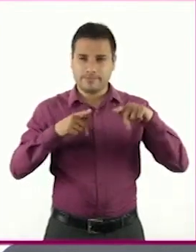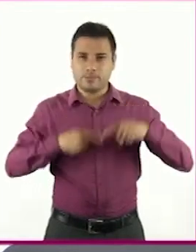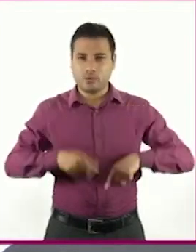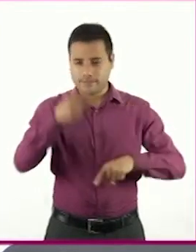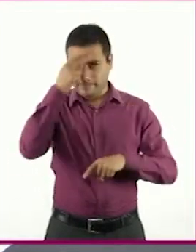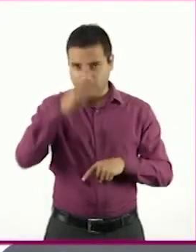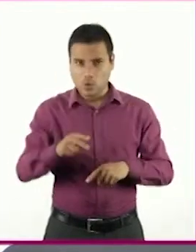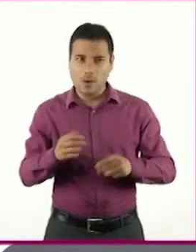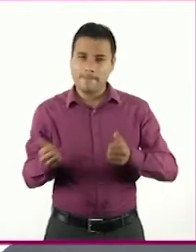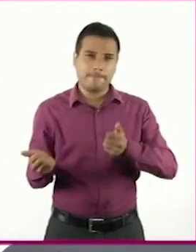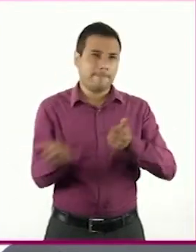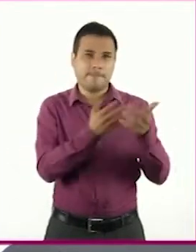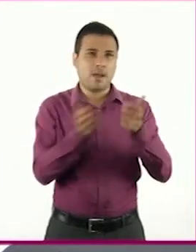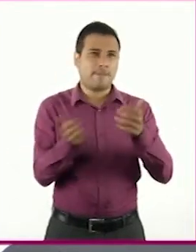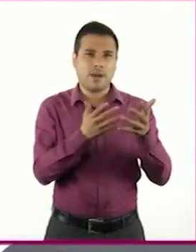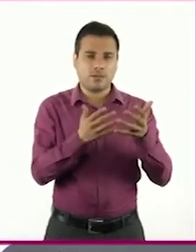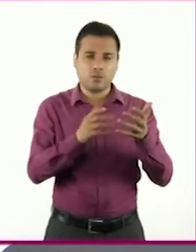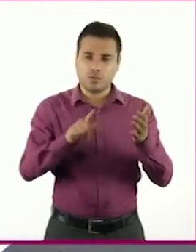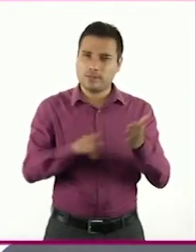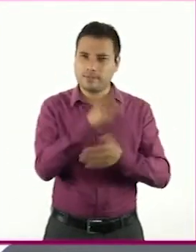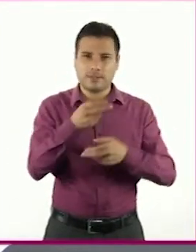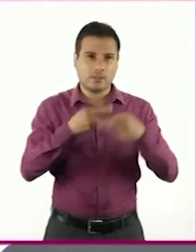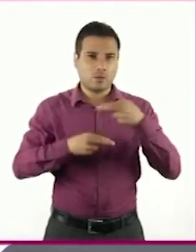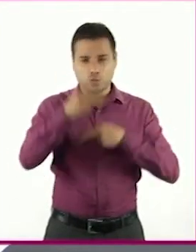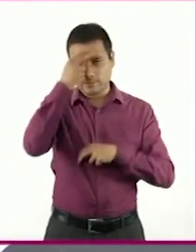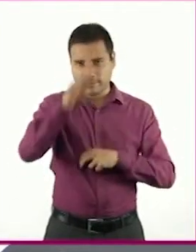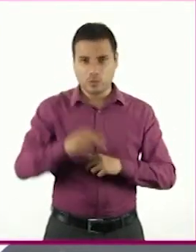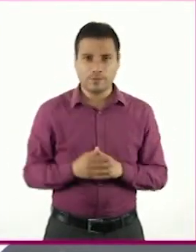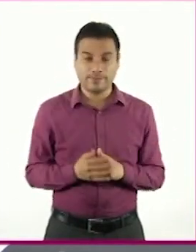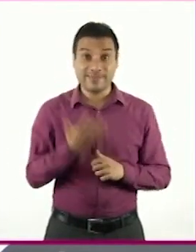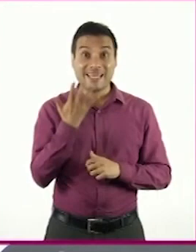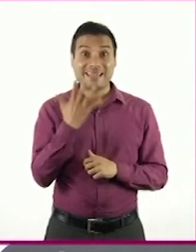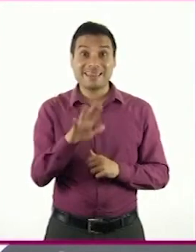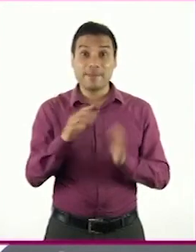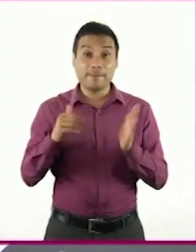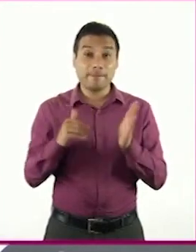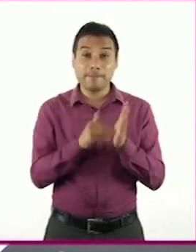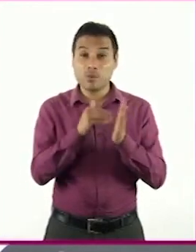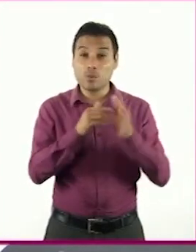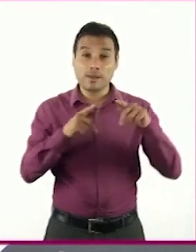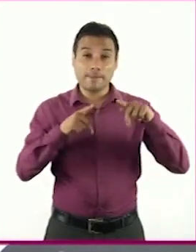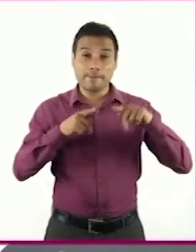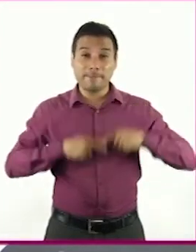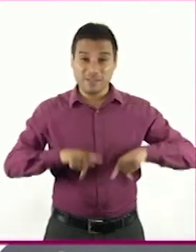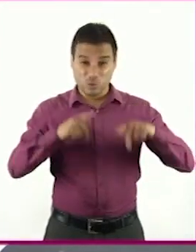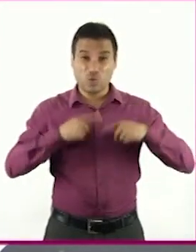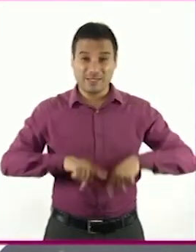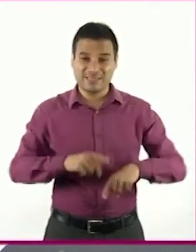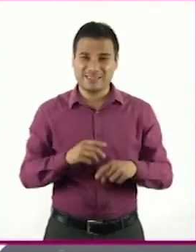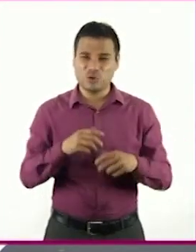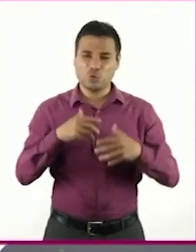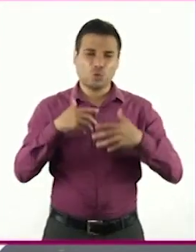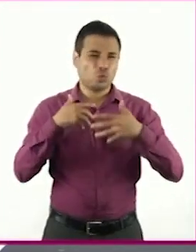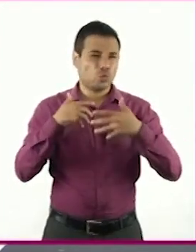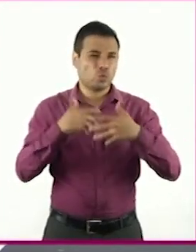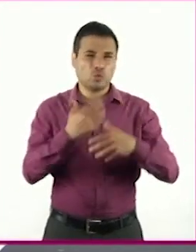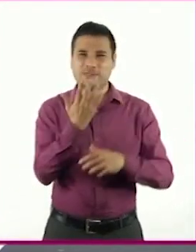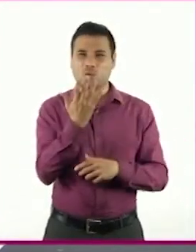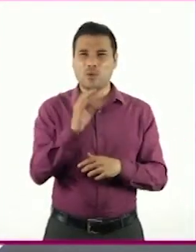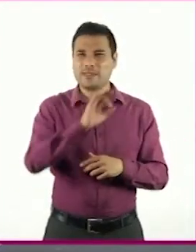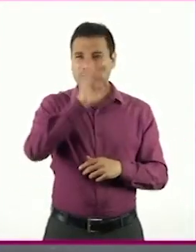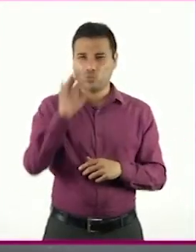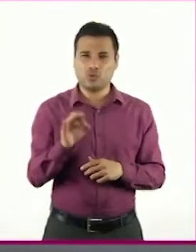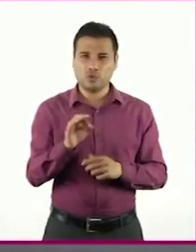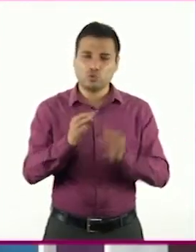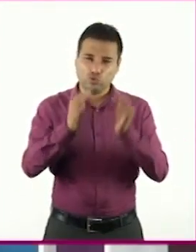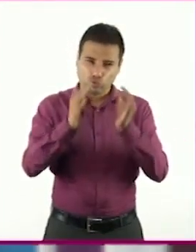migrantes indocumentados. Un grupo de alrededor de 10 millones de personas, de las cuales el 50% son de